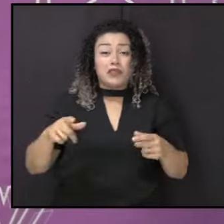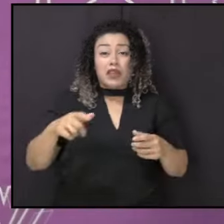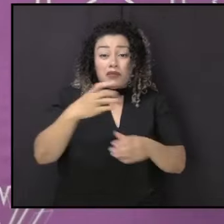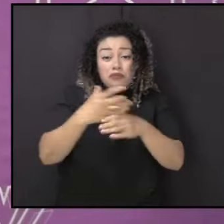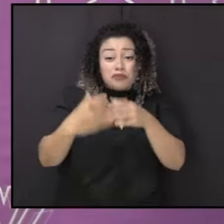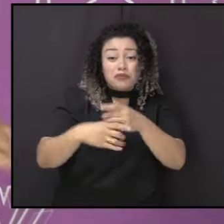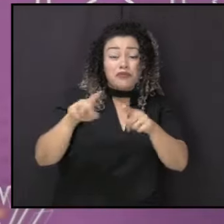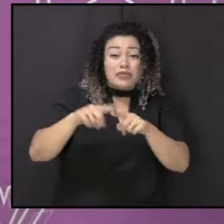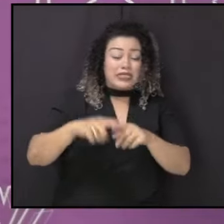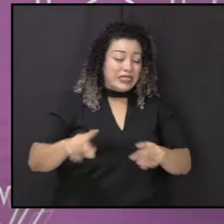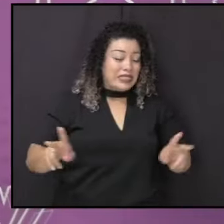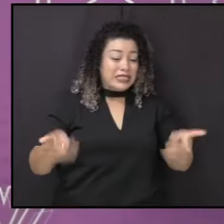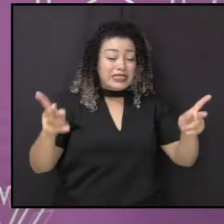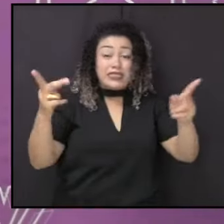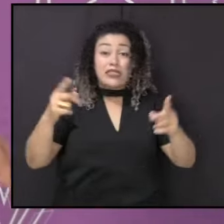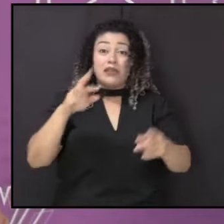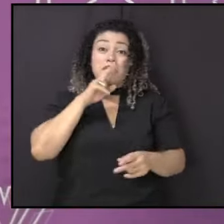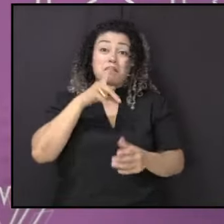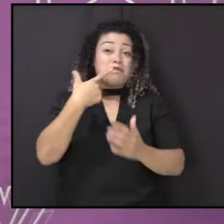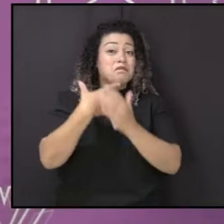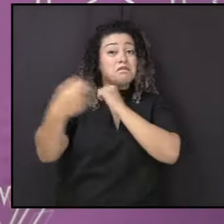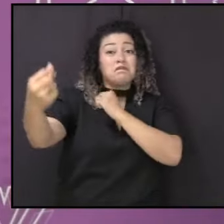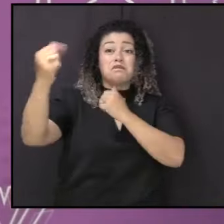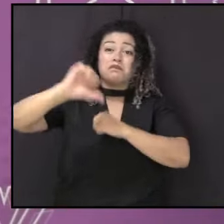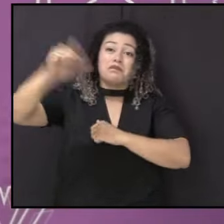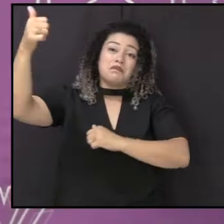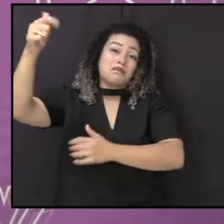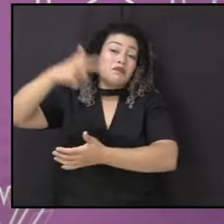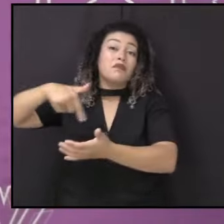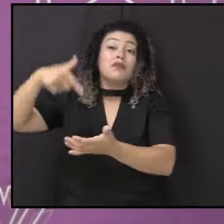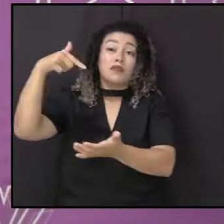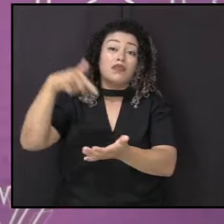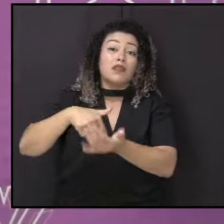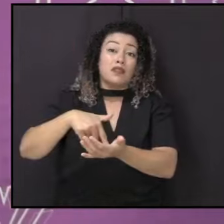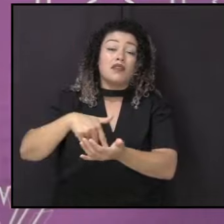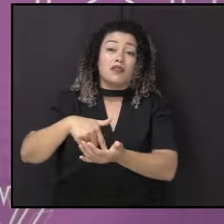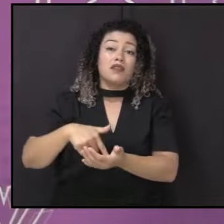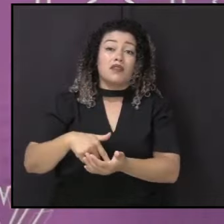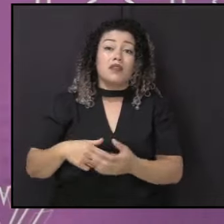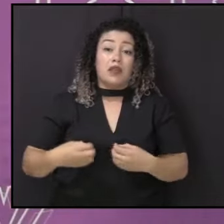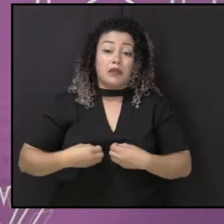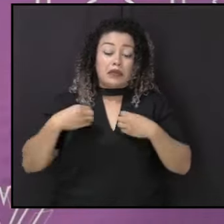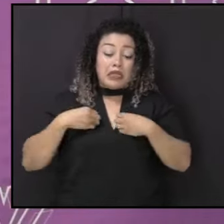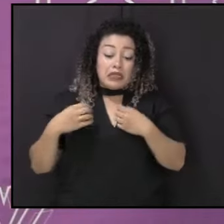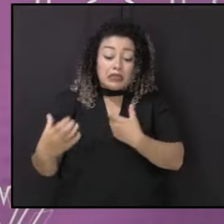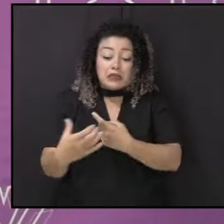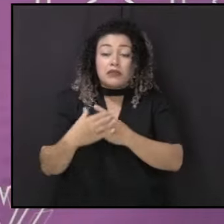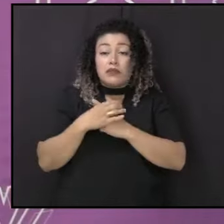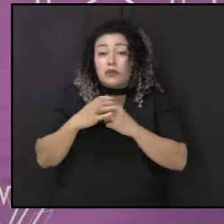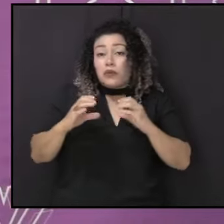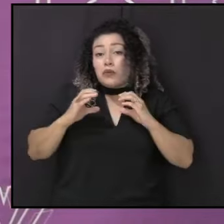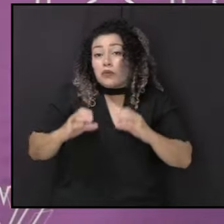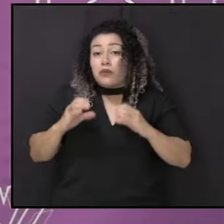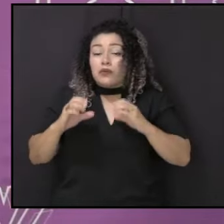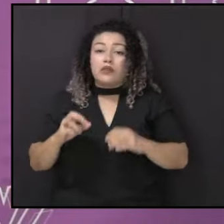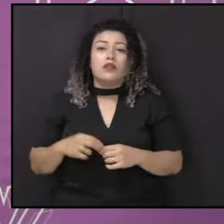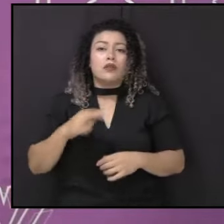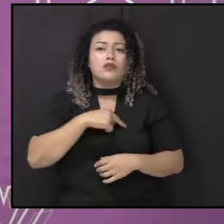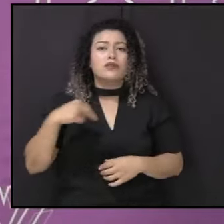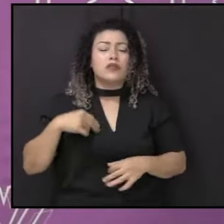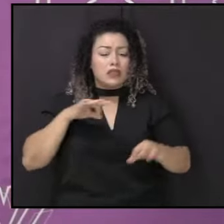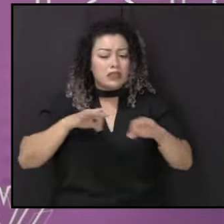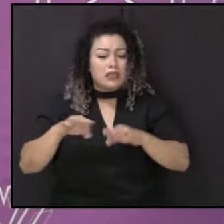que abandonar su poca inversión e irse a otro lado para poder preservar su vida. Por eso tenemos que trabajar por la paz. Y